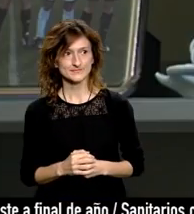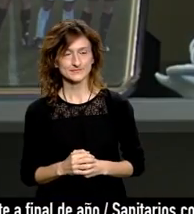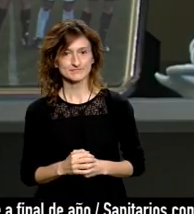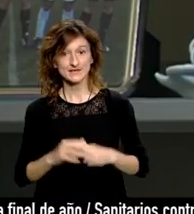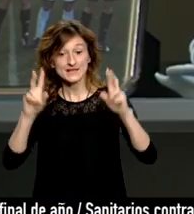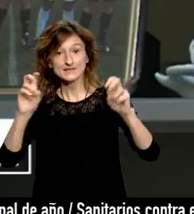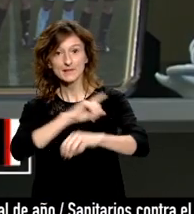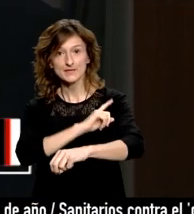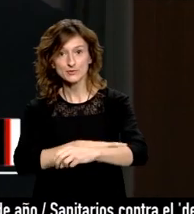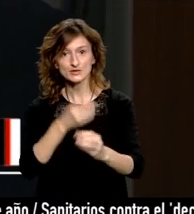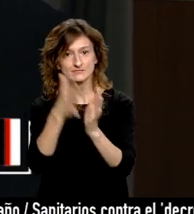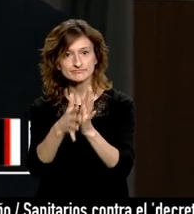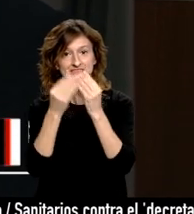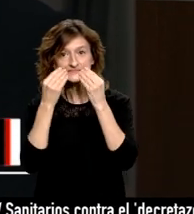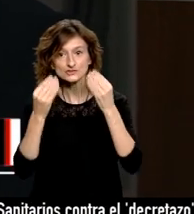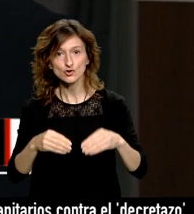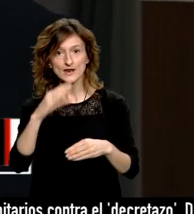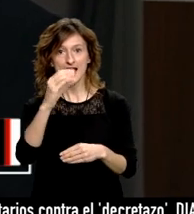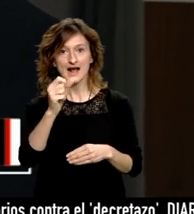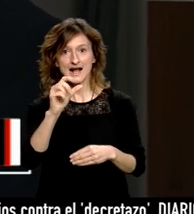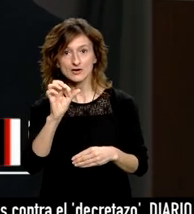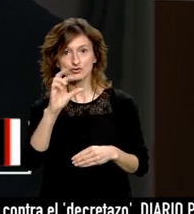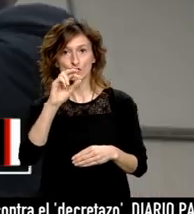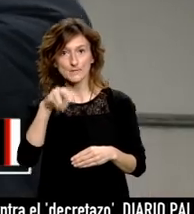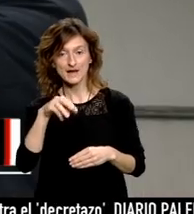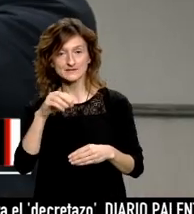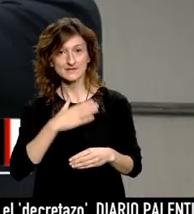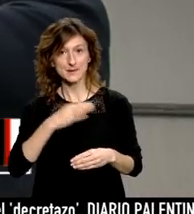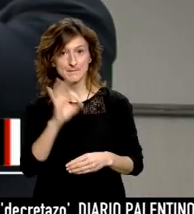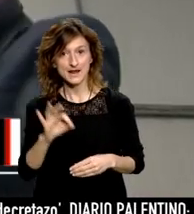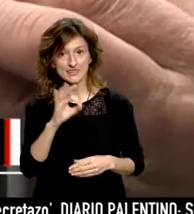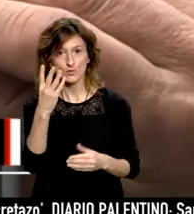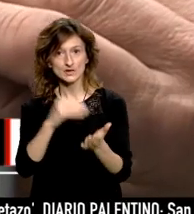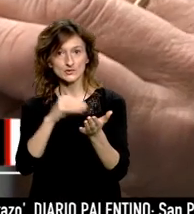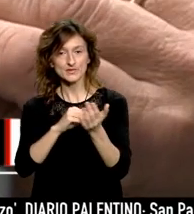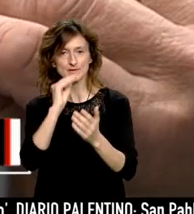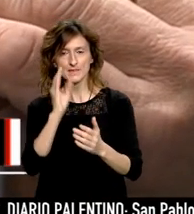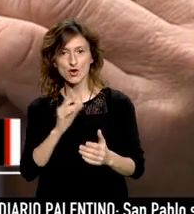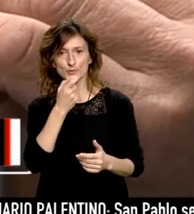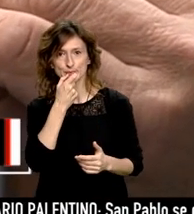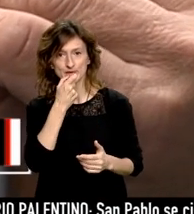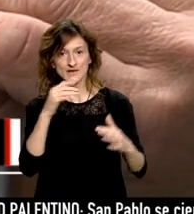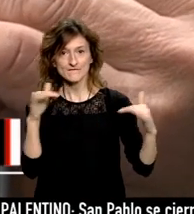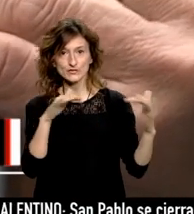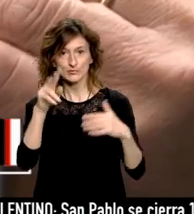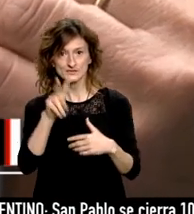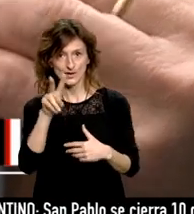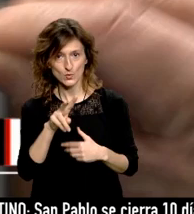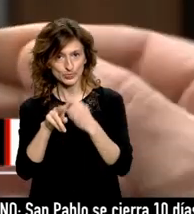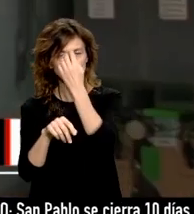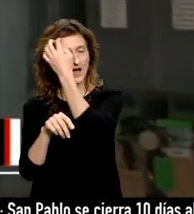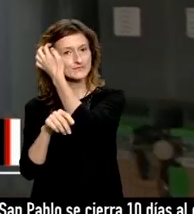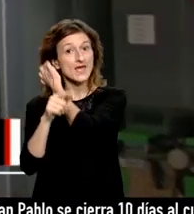Y en deportes les contaremos la historia de Carlos Román González. El palentino, 4 veces mejor árbitro de fútbol en segunda